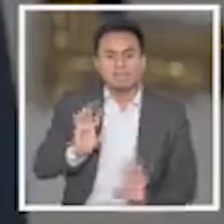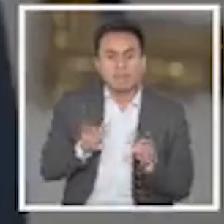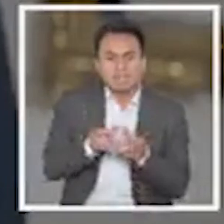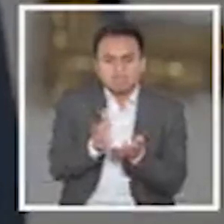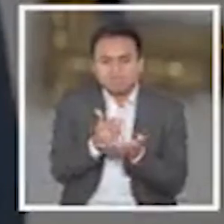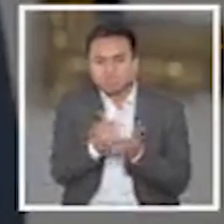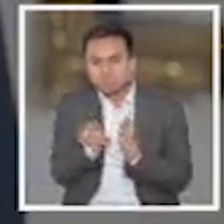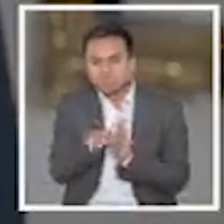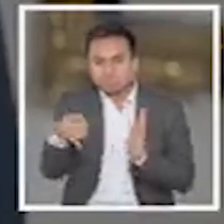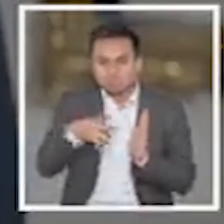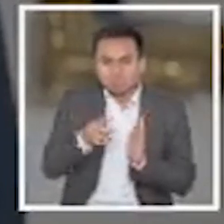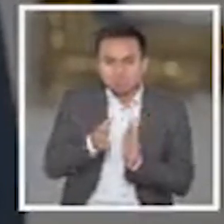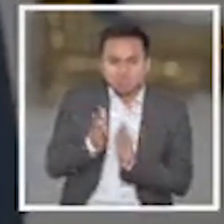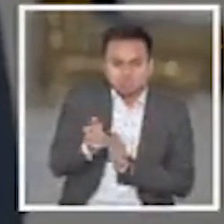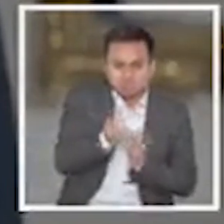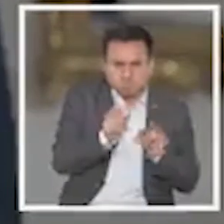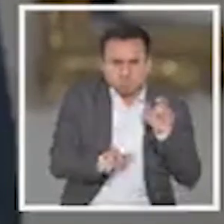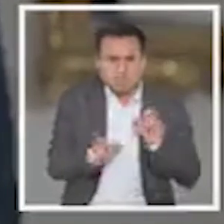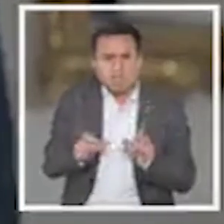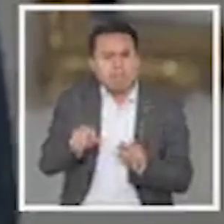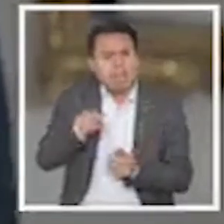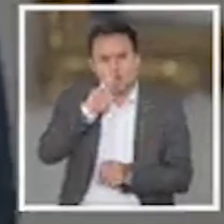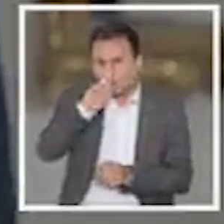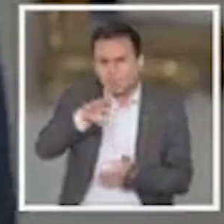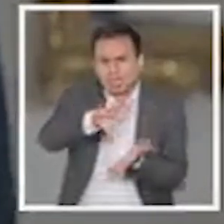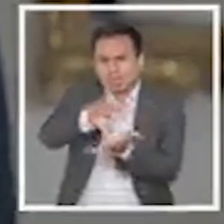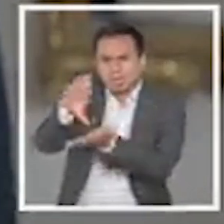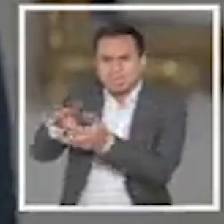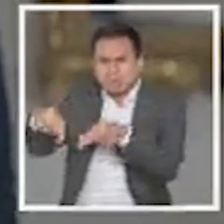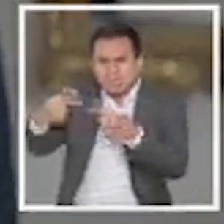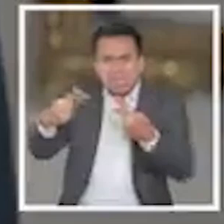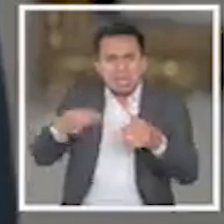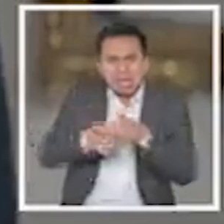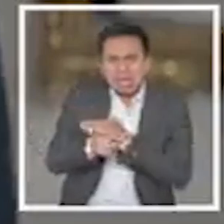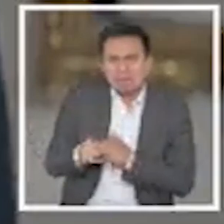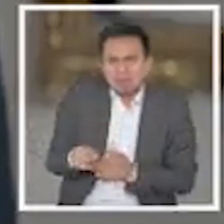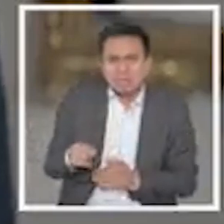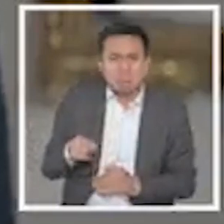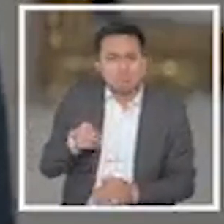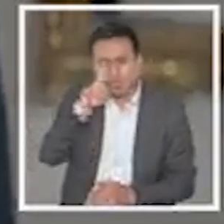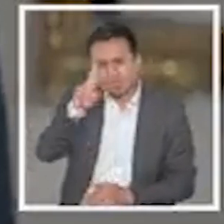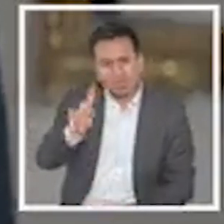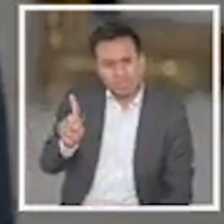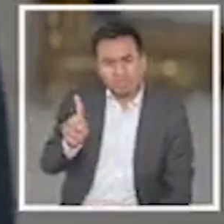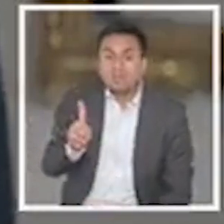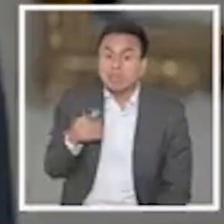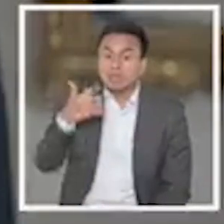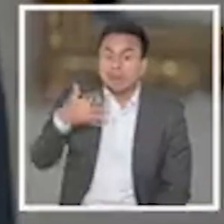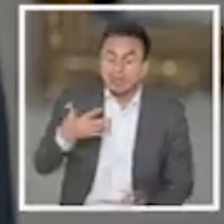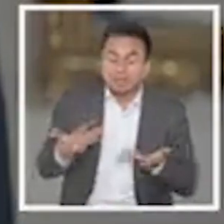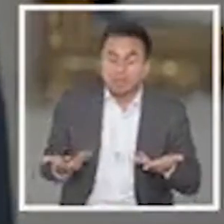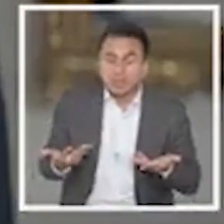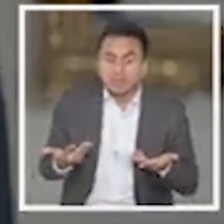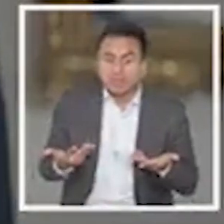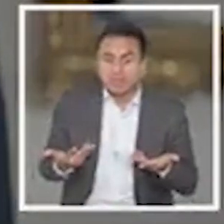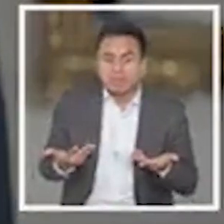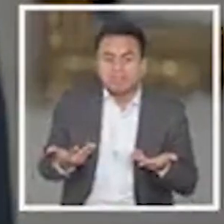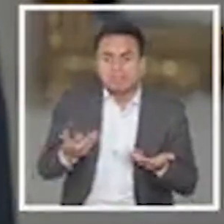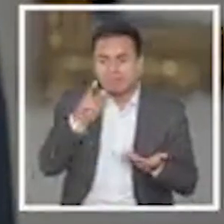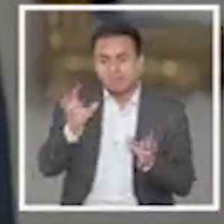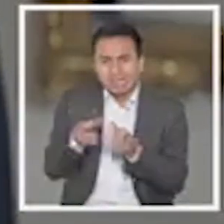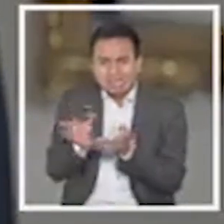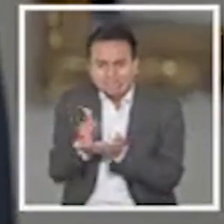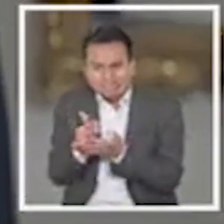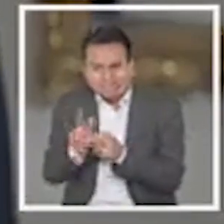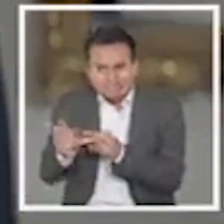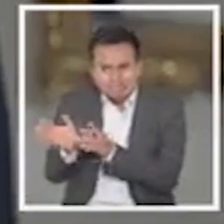bandas organizadas, las bandas de crimen organizado no respetan fronteras. Y por lo tanto es tremendamente relevante que ante las